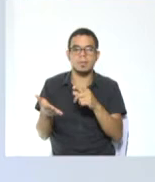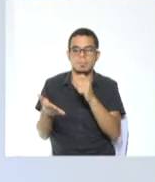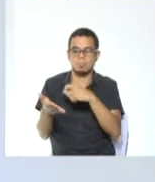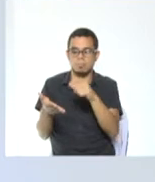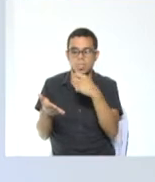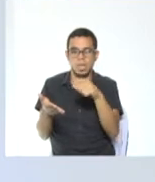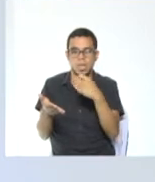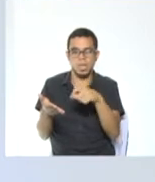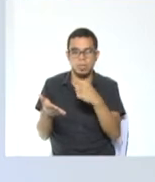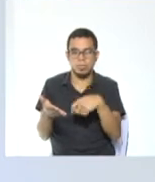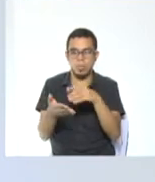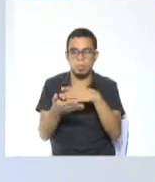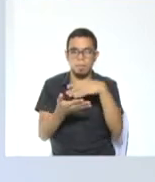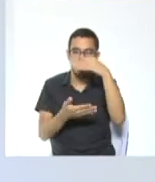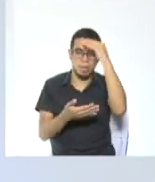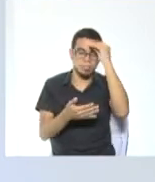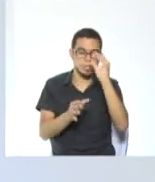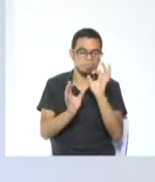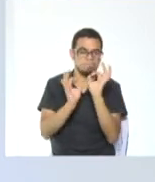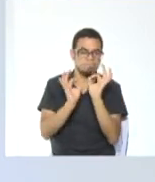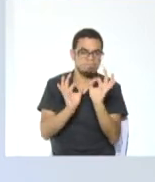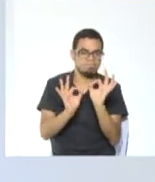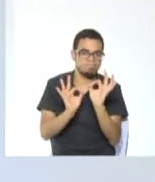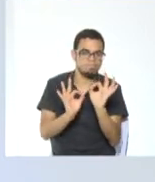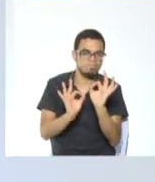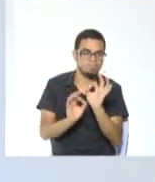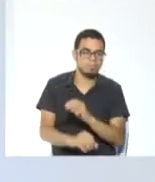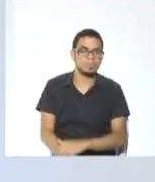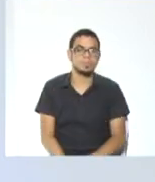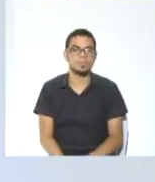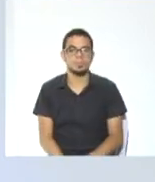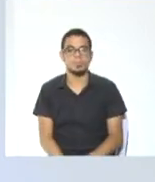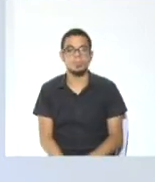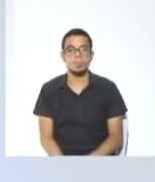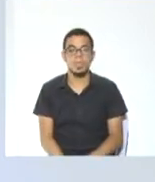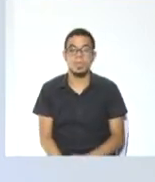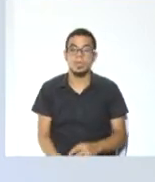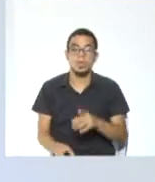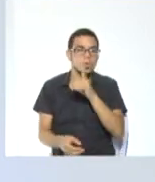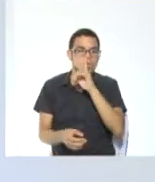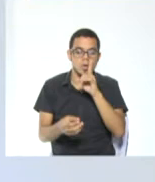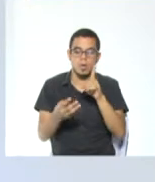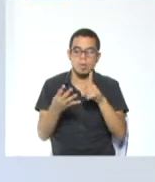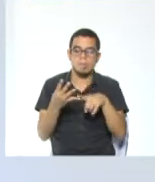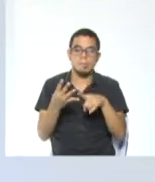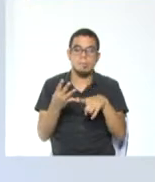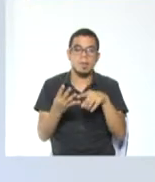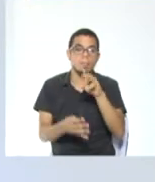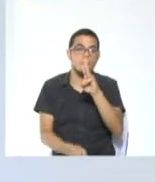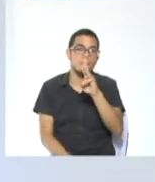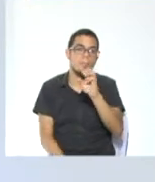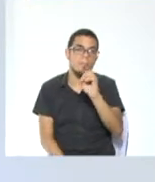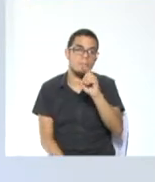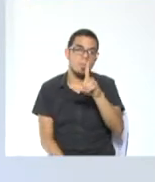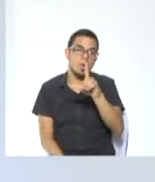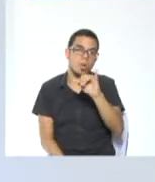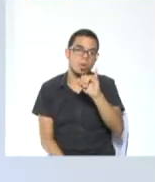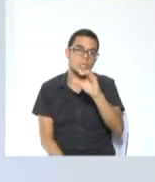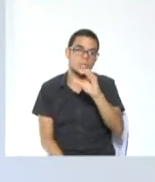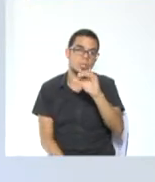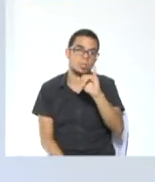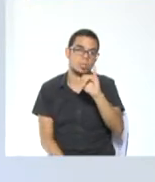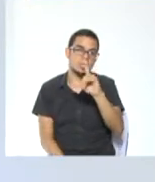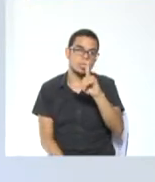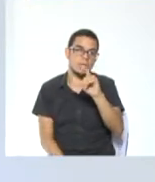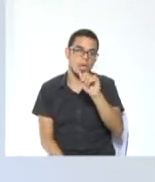la lectura como la escritura. También tenemos las palabras polisílaba, que son esas palabras que tienen ya más